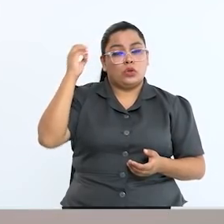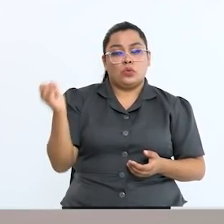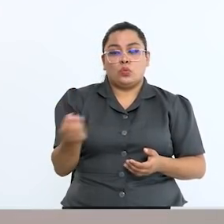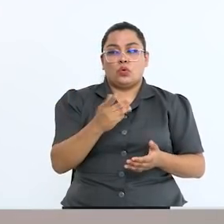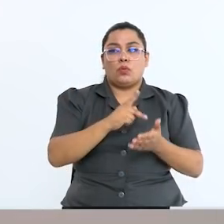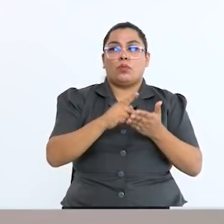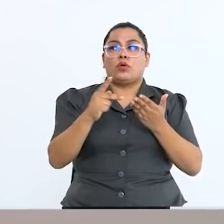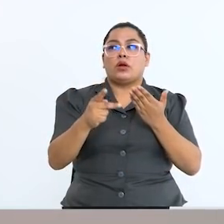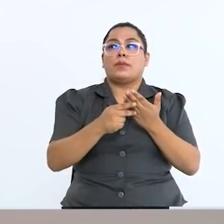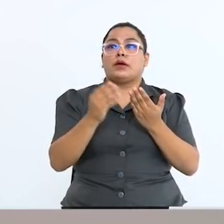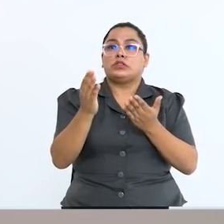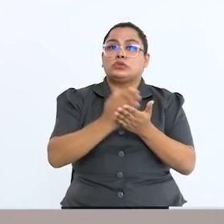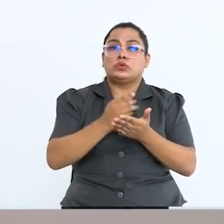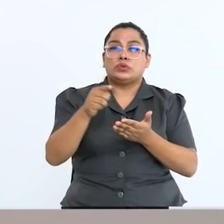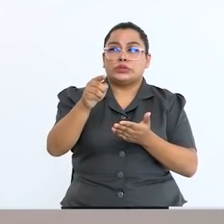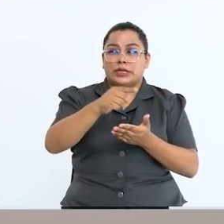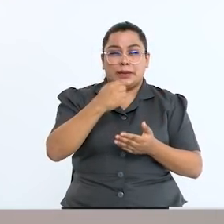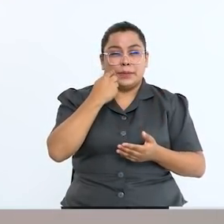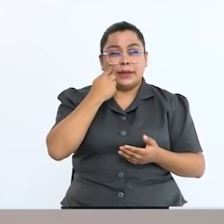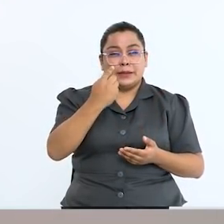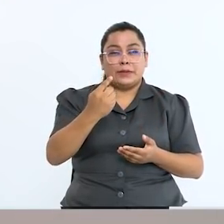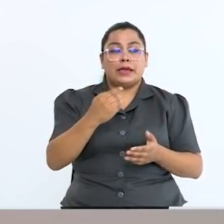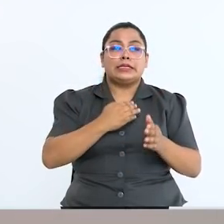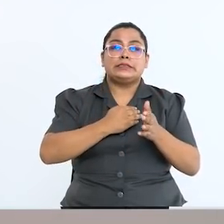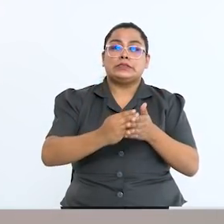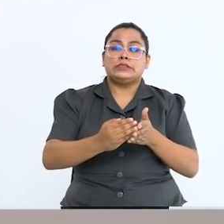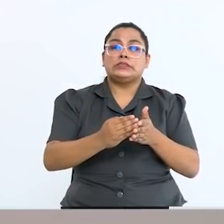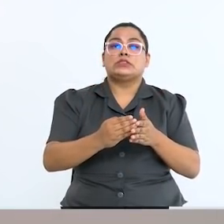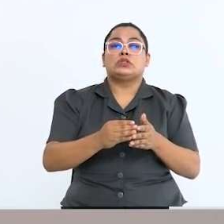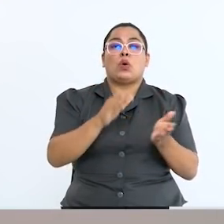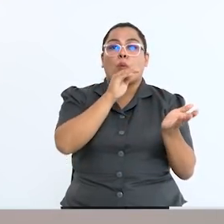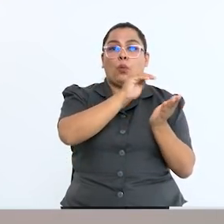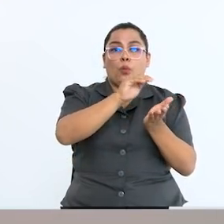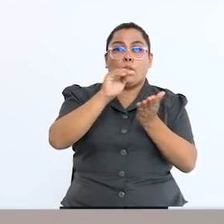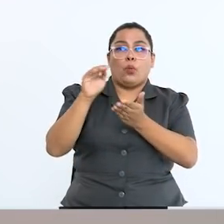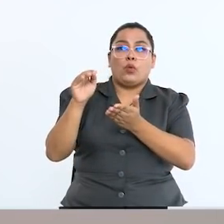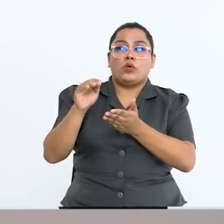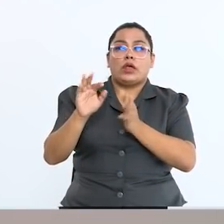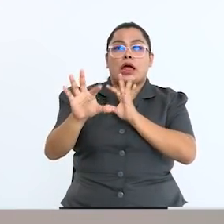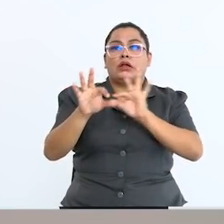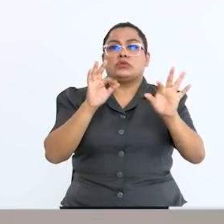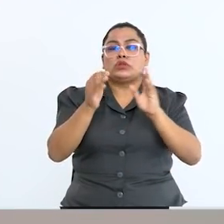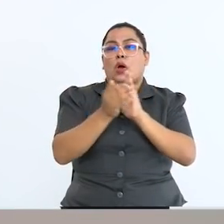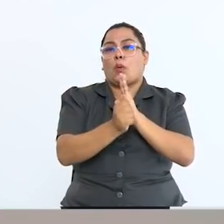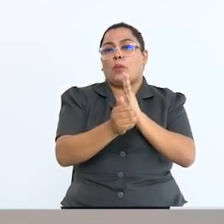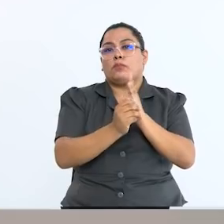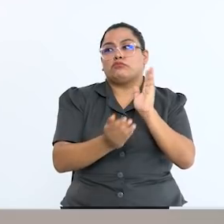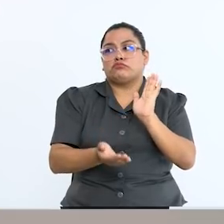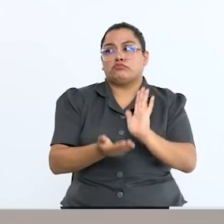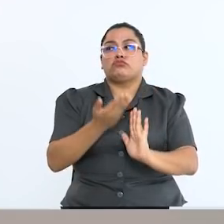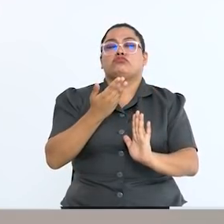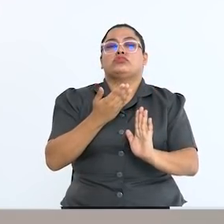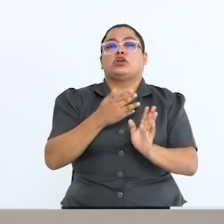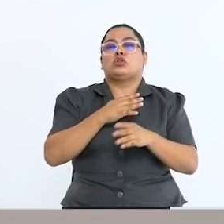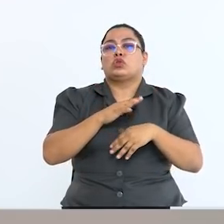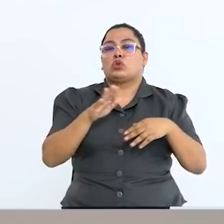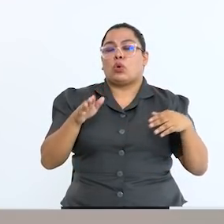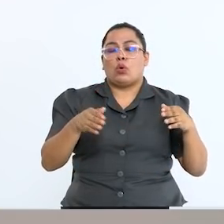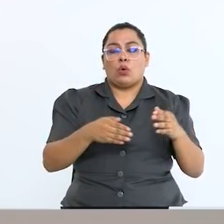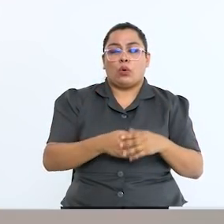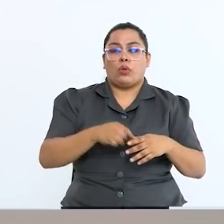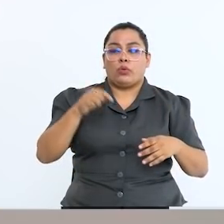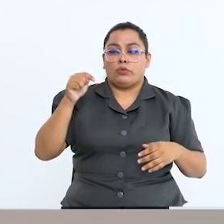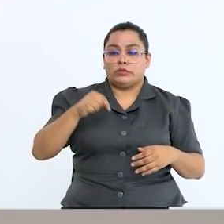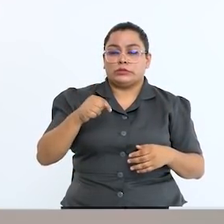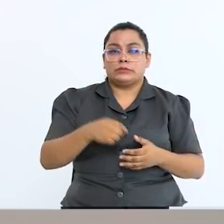en el nuevo programa de estudio, usted va a encontrar al inicio de cada unidad ciertas competencias que va a desarrollar a lo